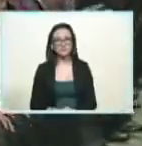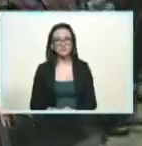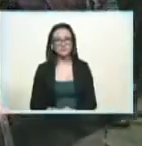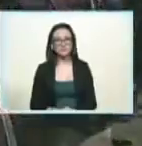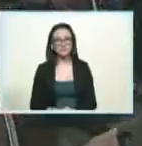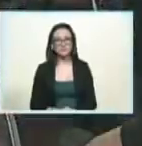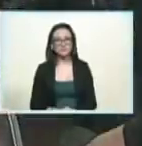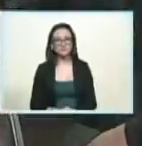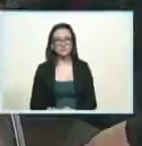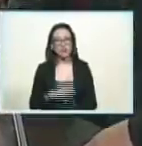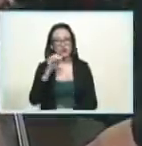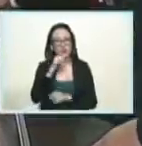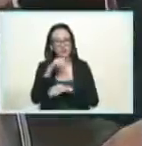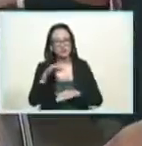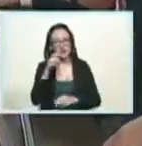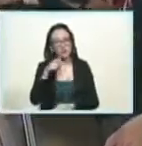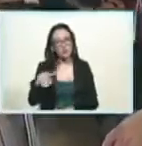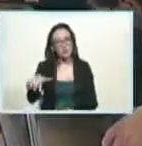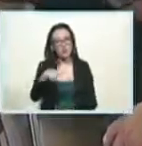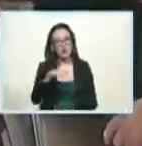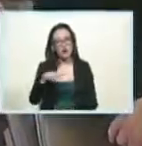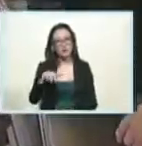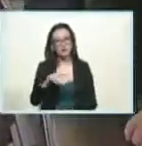Amén. Y Dios bendiga a nuestro pueblo.